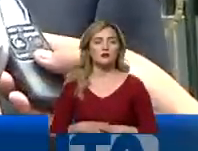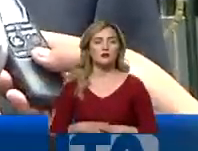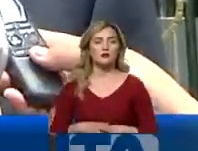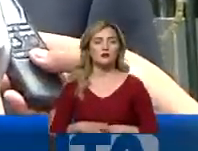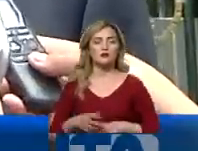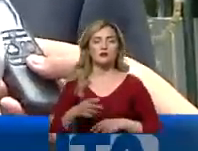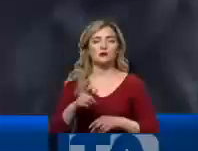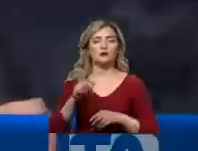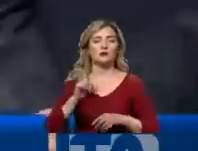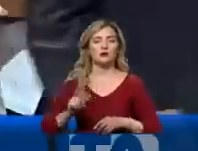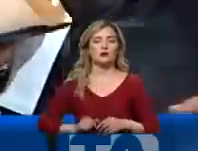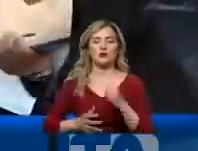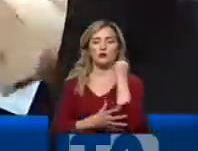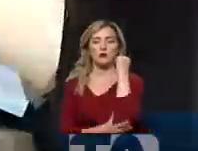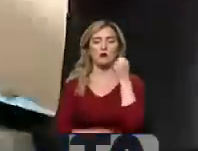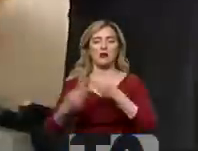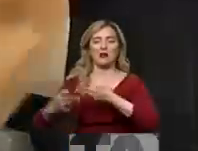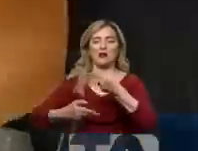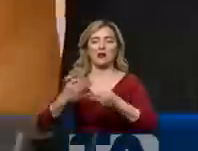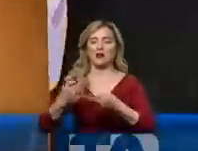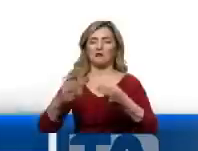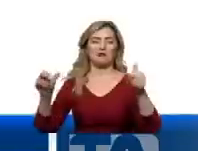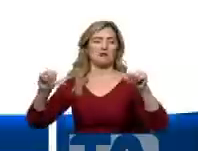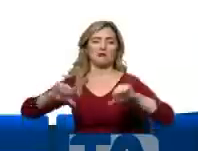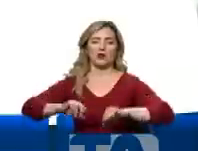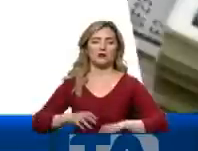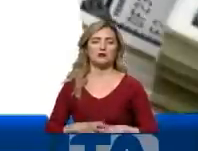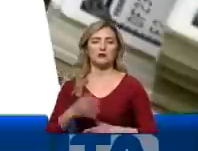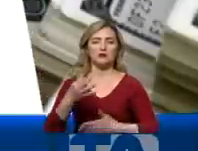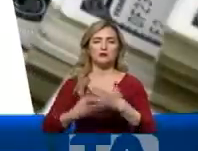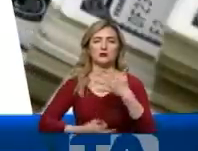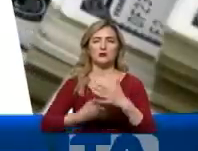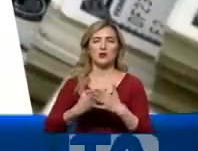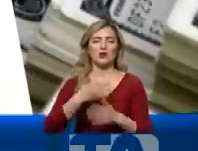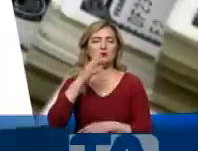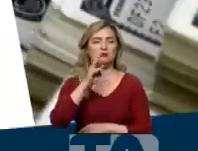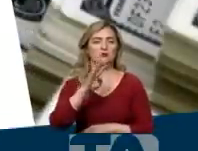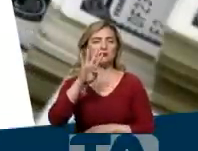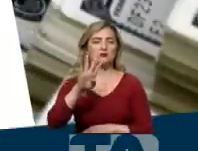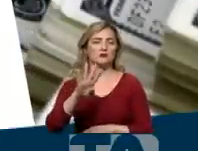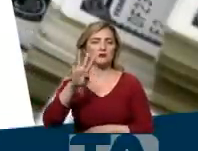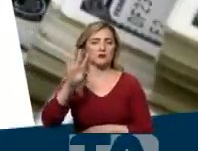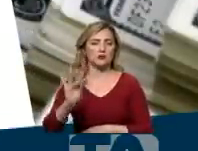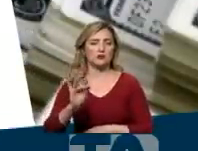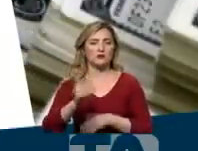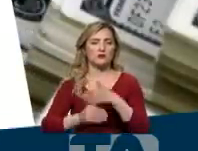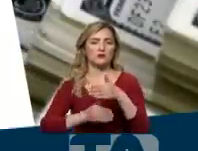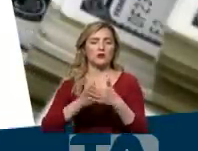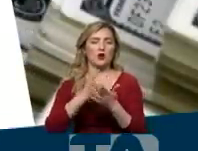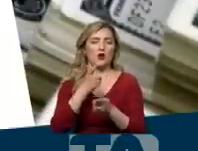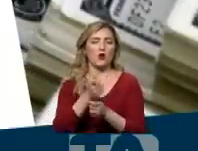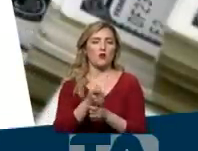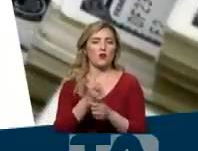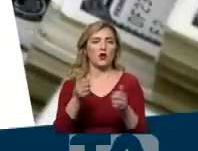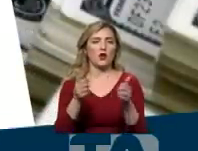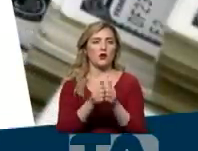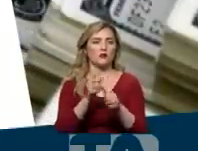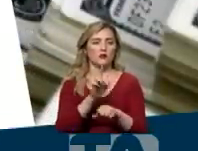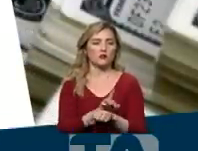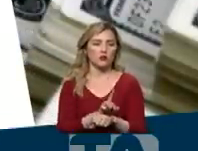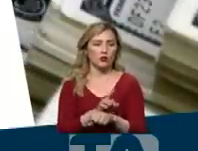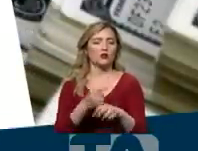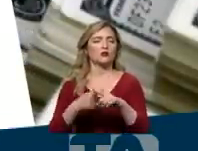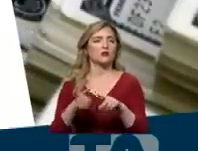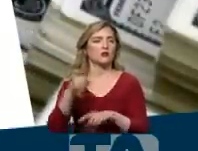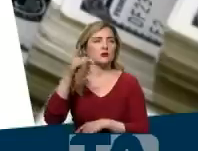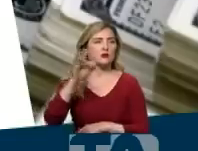la salud de los pobres. En este periodo de 2 años hubo un total de 6.448 procesos de compras de dispositivos médicos